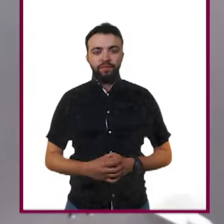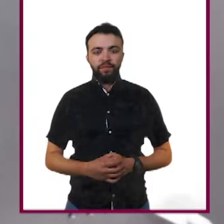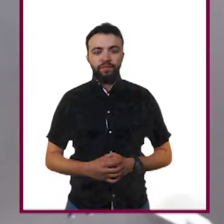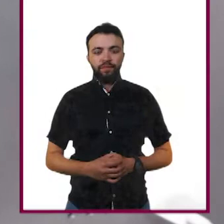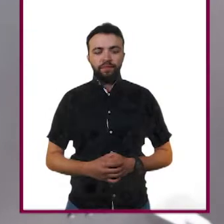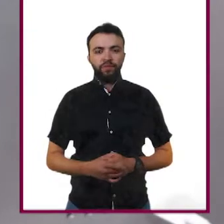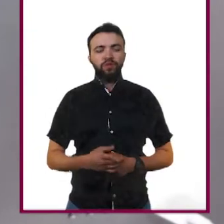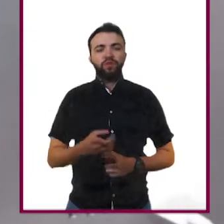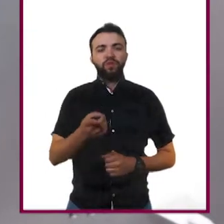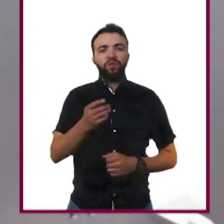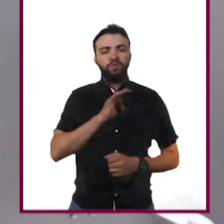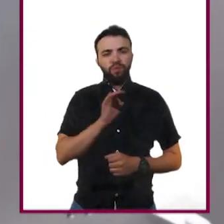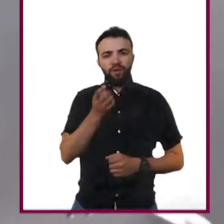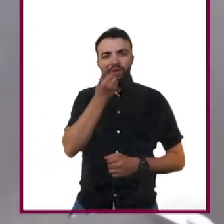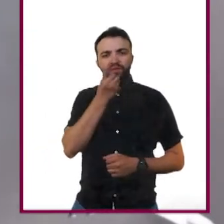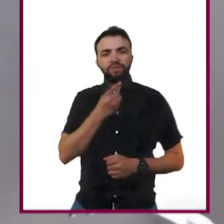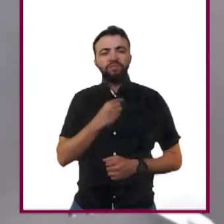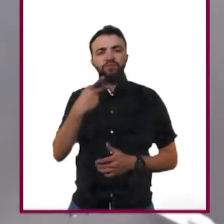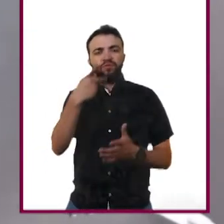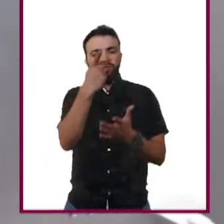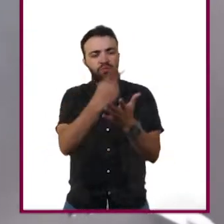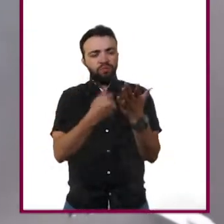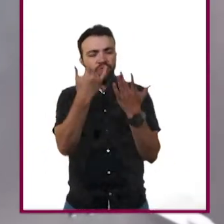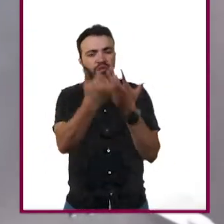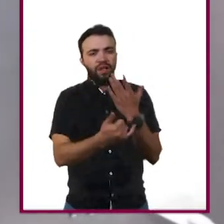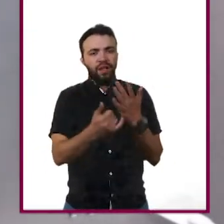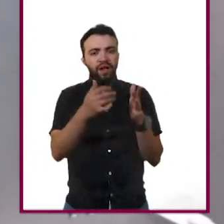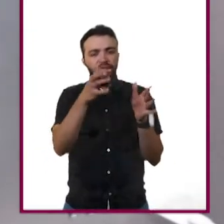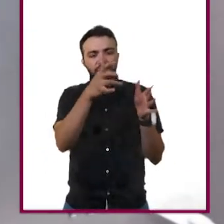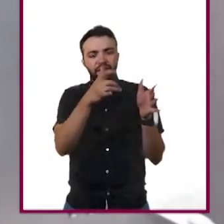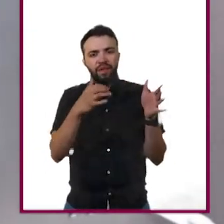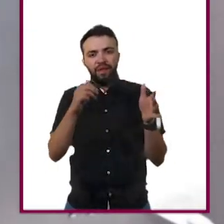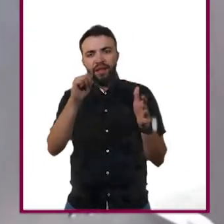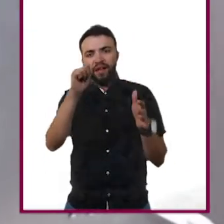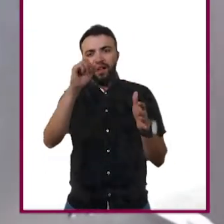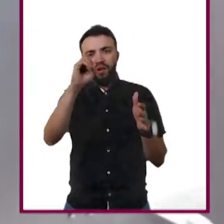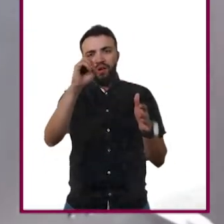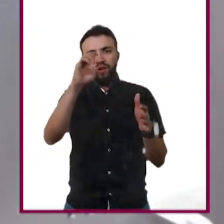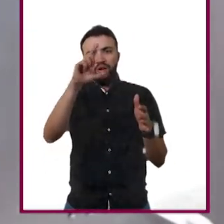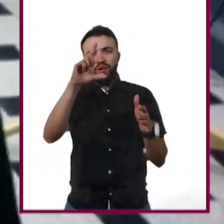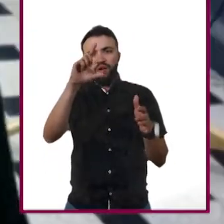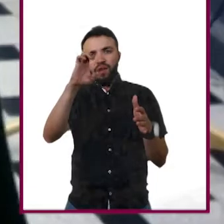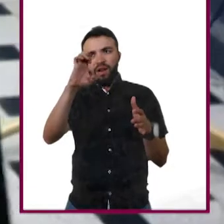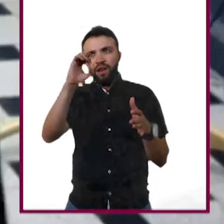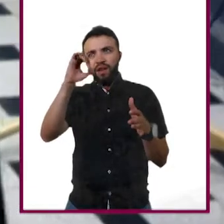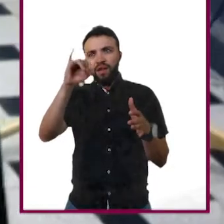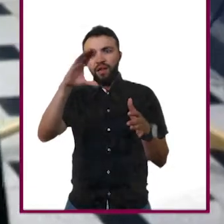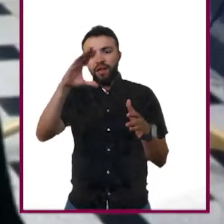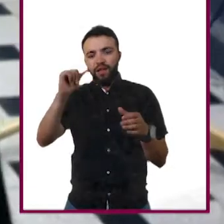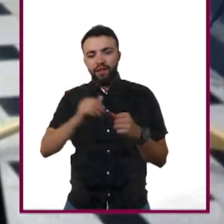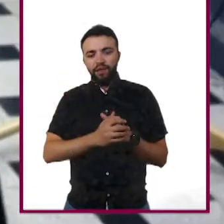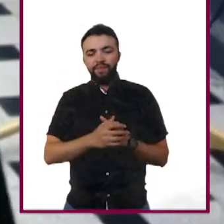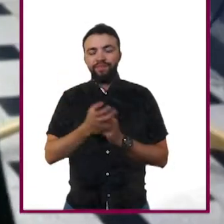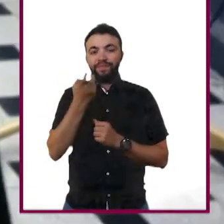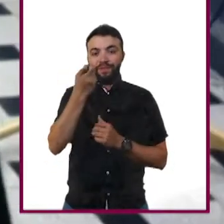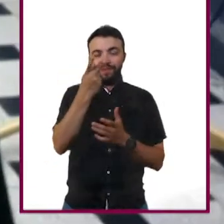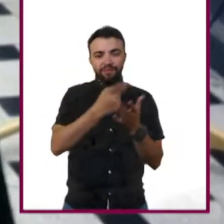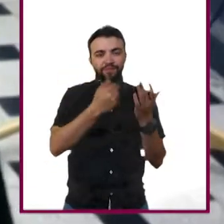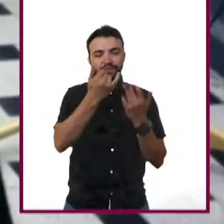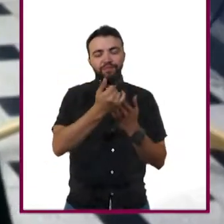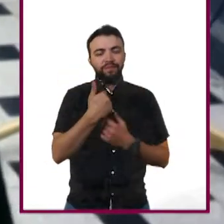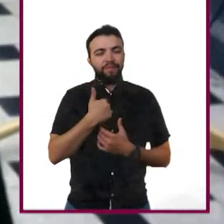¿Nos puedes describir el proyecto Arpa Eólica en el Valle de Guadalupe y cómo concebiste este proyecto? Sí, ese es un proyecto muy